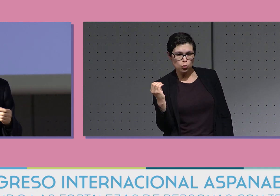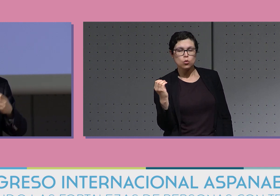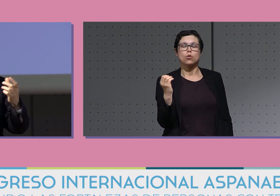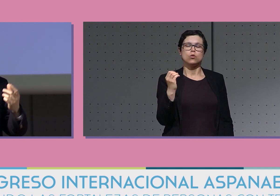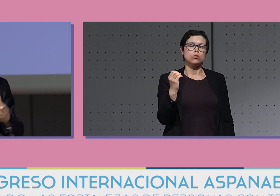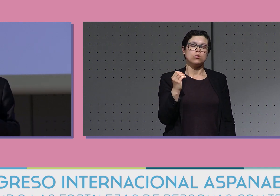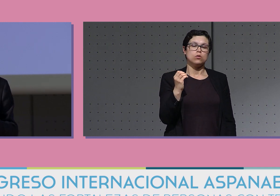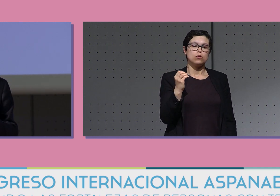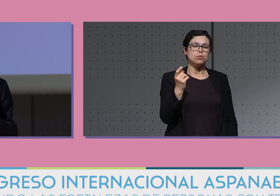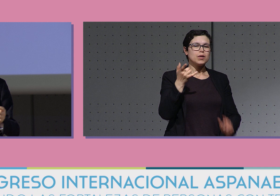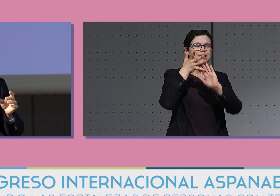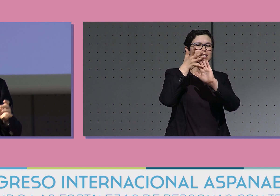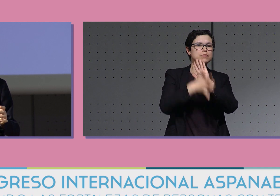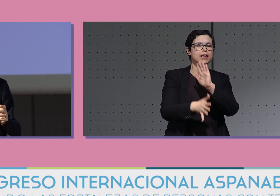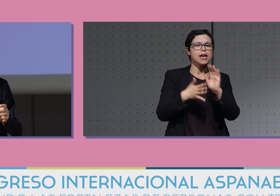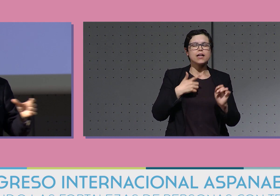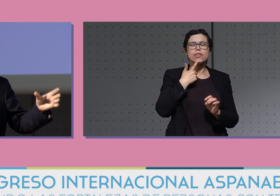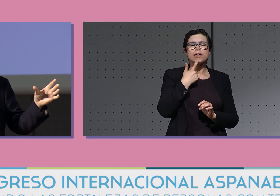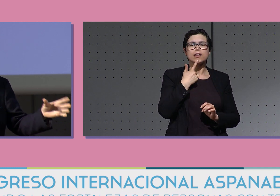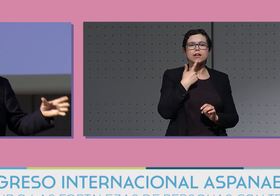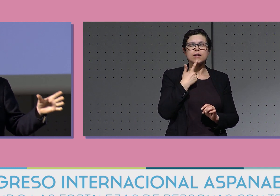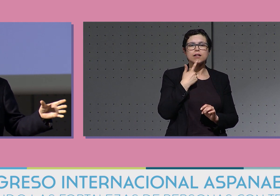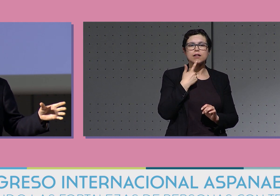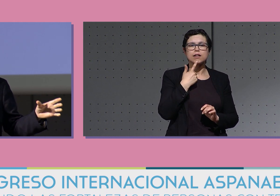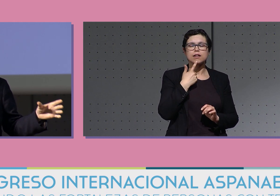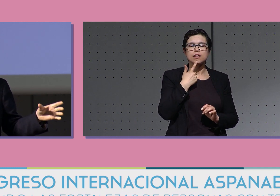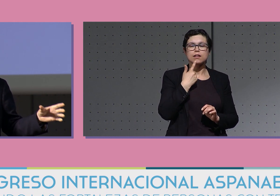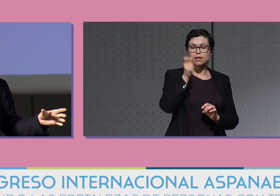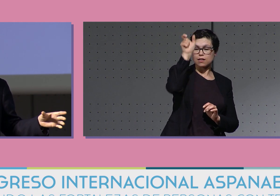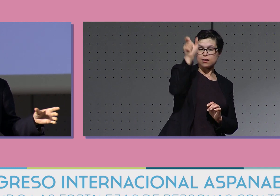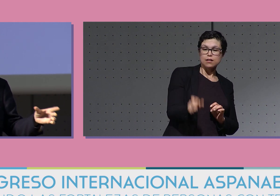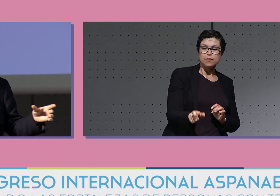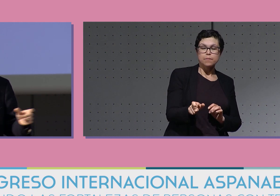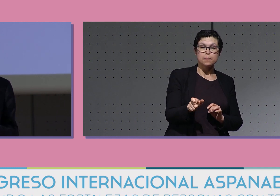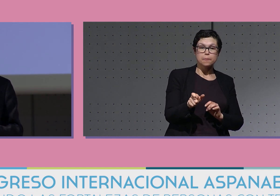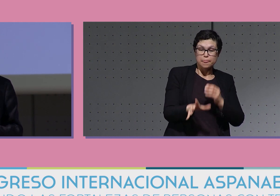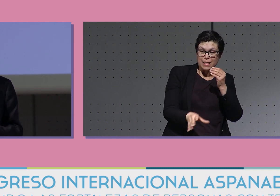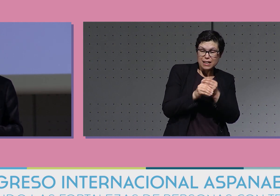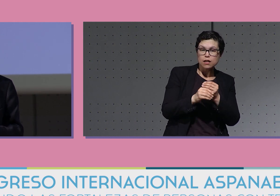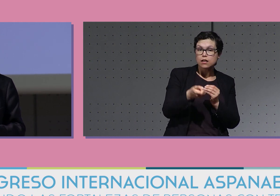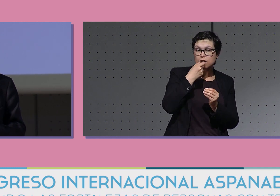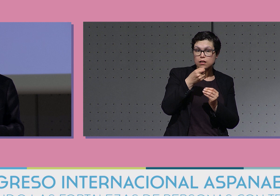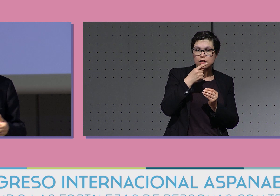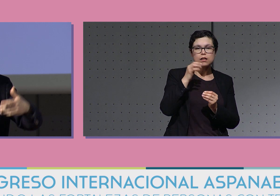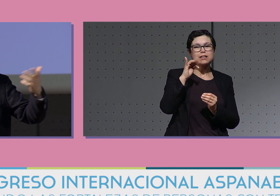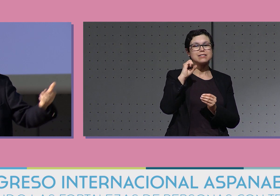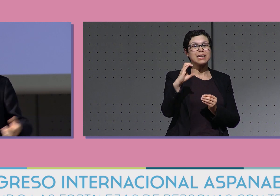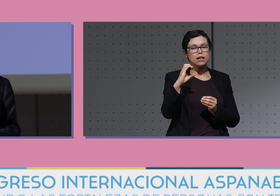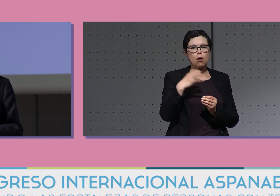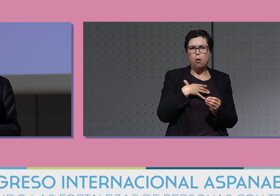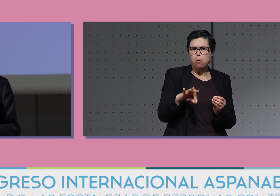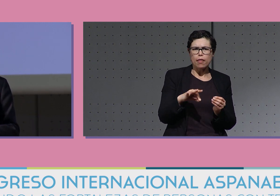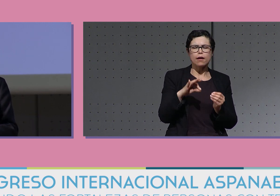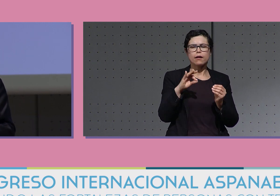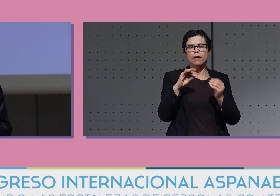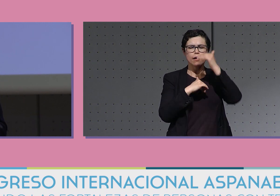a que por lo menos no debamos de antemano de anular la posibilidad de tratar con estimulantes un trastorno de tics con TDAH o con TDAH